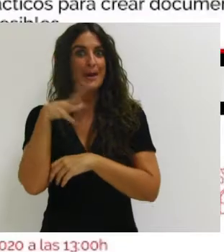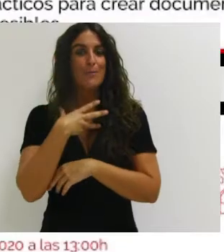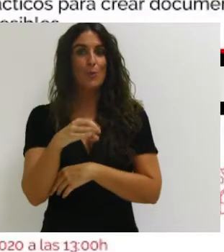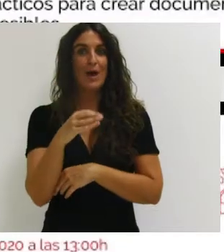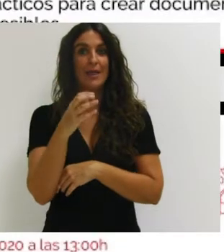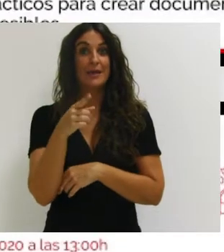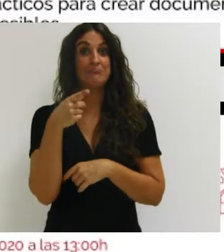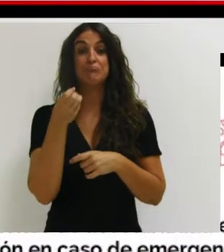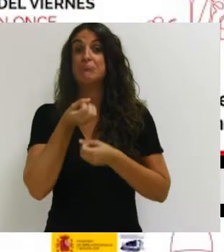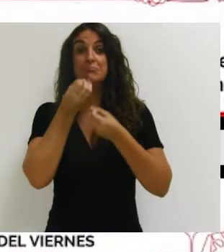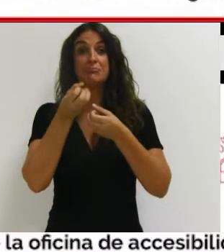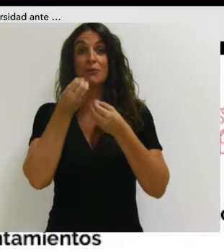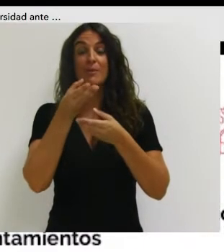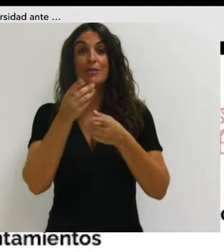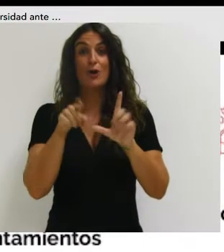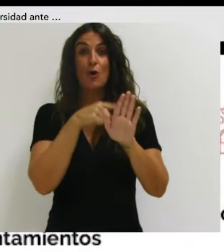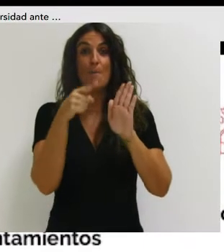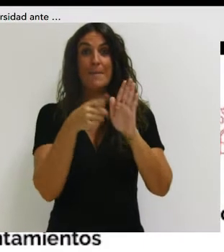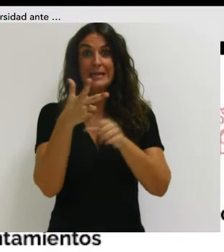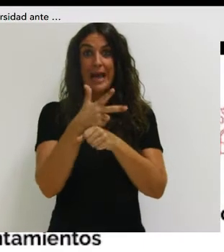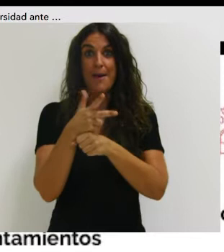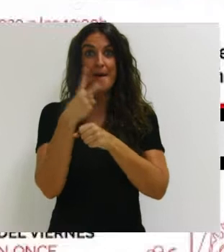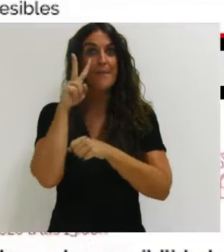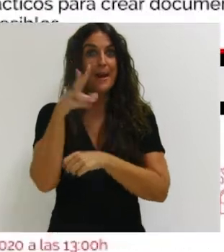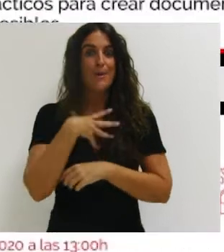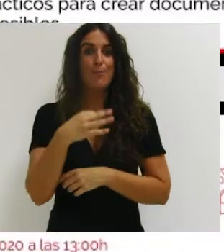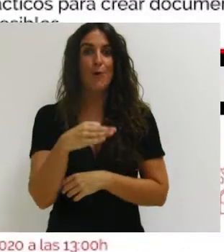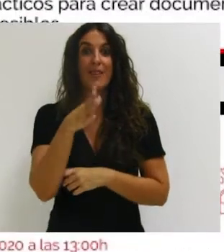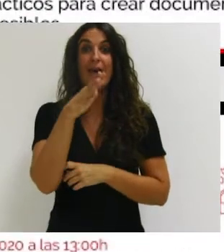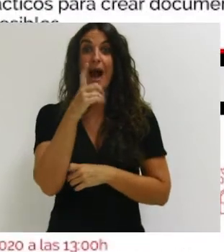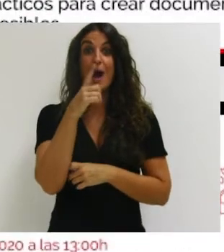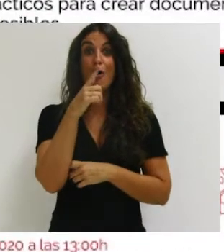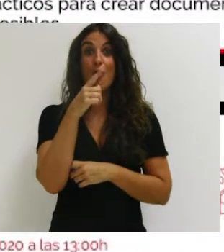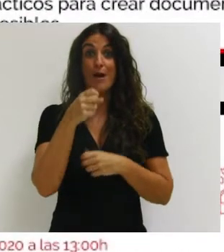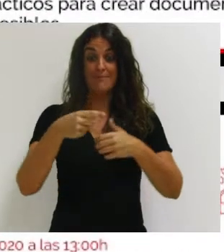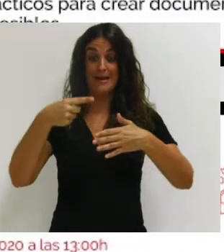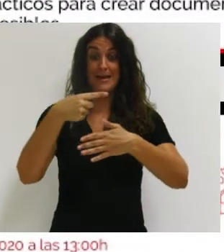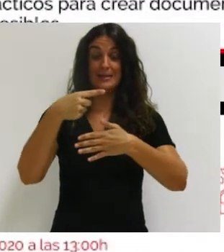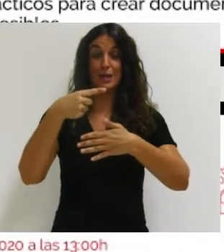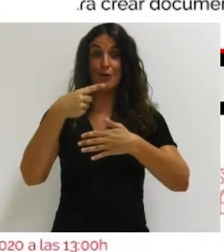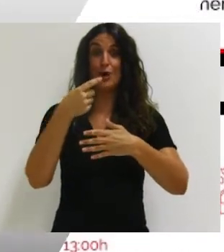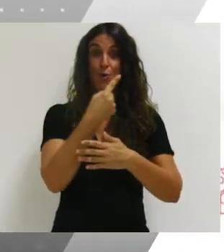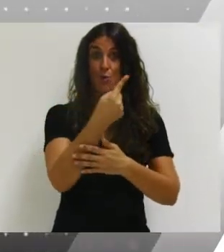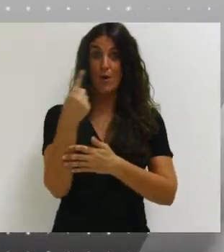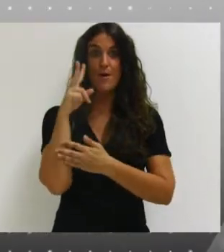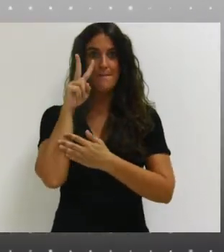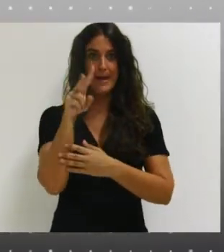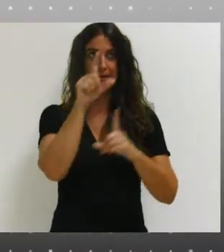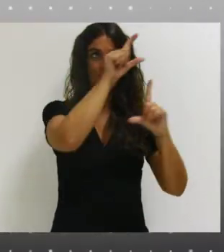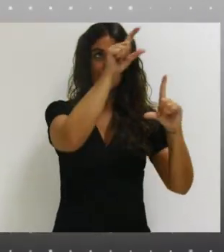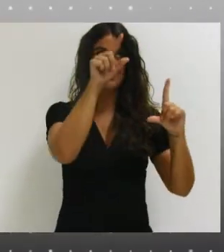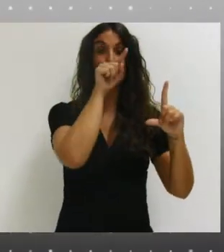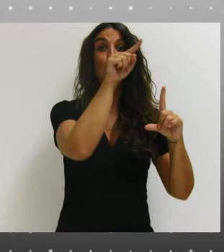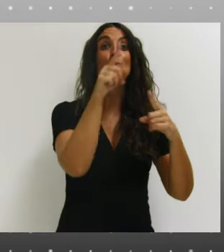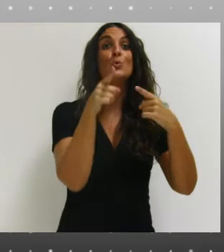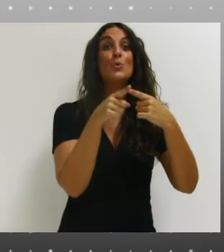charlas enteras grabadas. Ahora vamos a ver una a una las secciones del menú de arriba. 1.